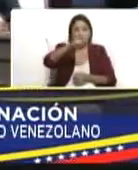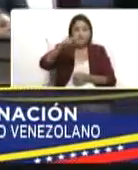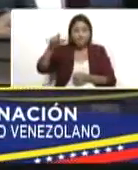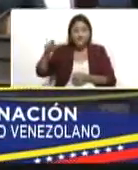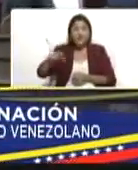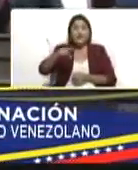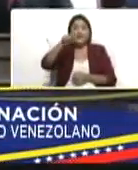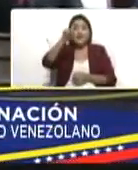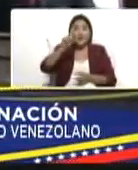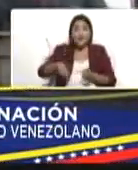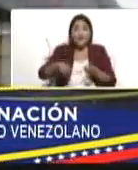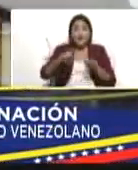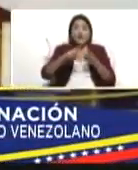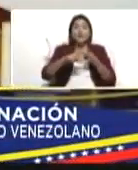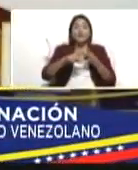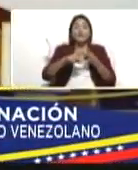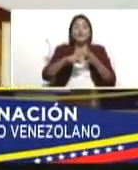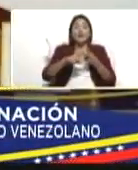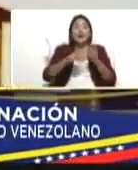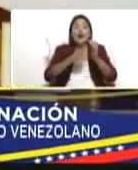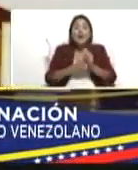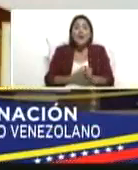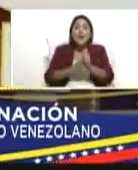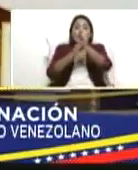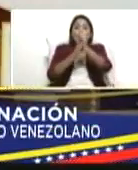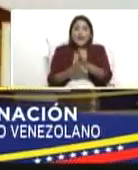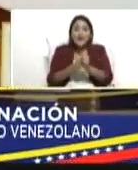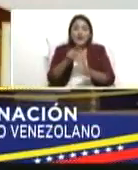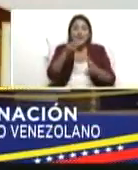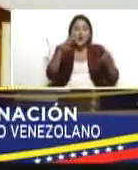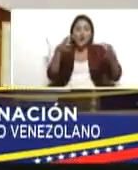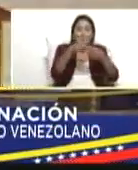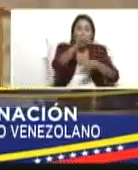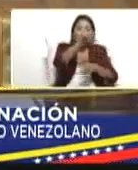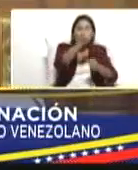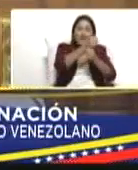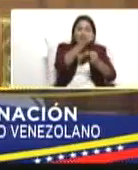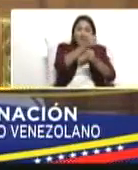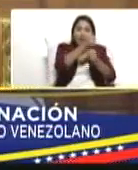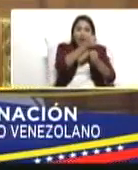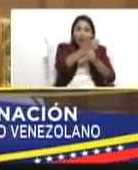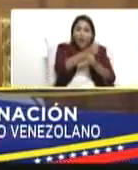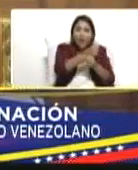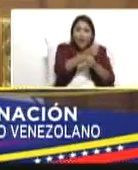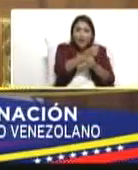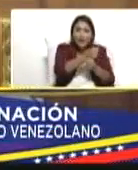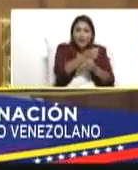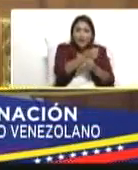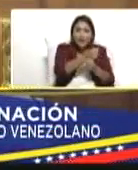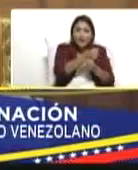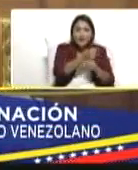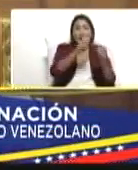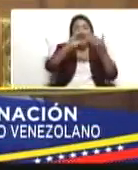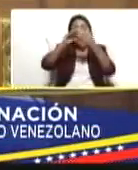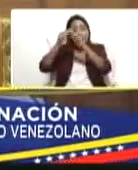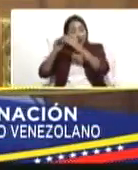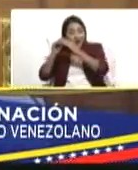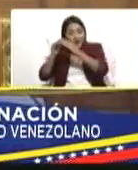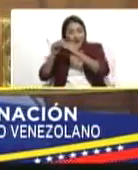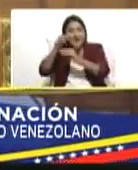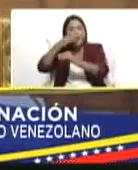saludo a los líderes y lideresas de la clase Obrera del movimiento sindical presente del Poder comunal del poder